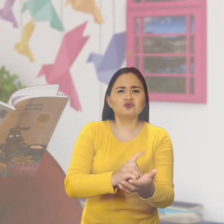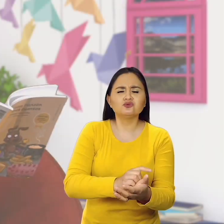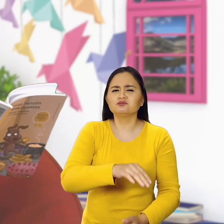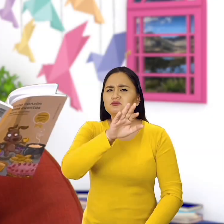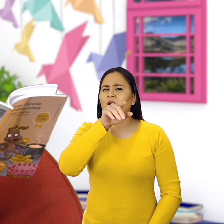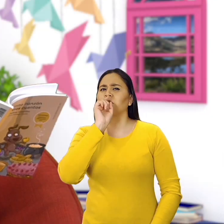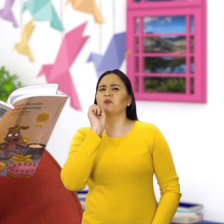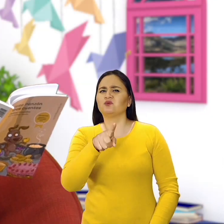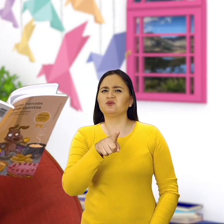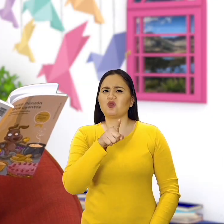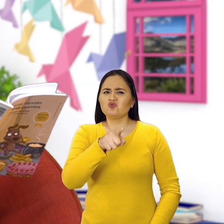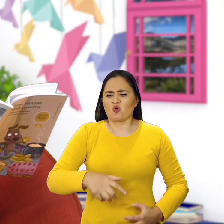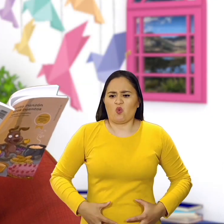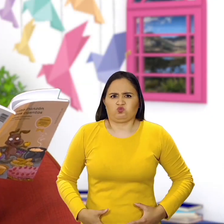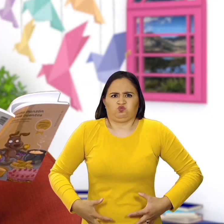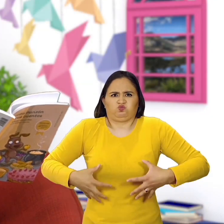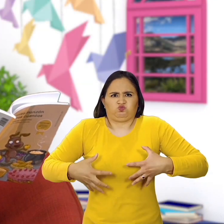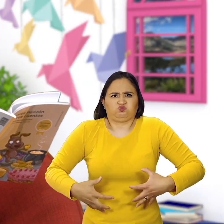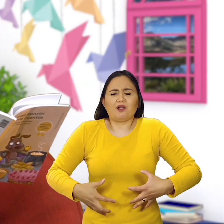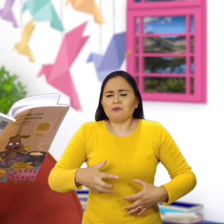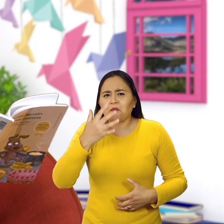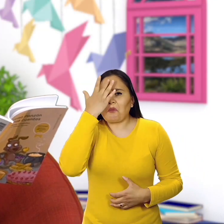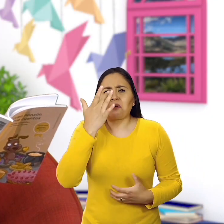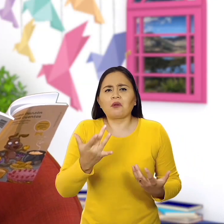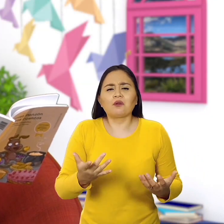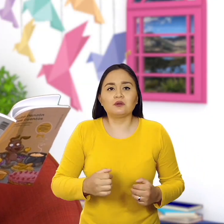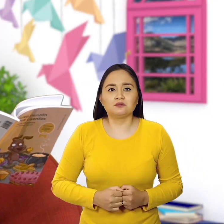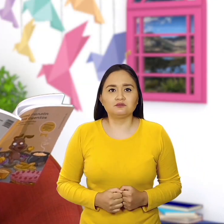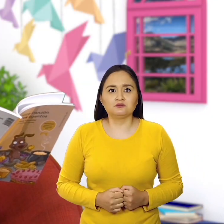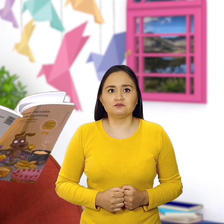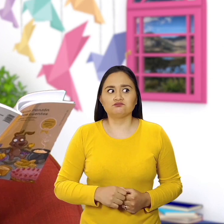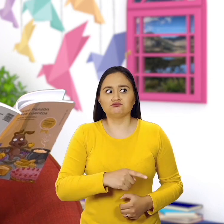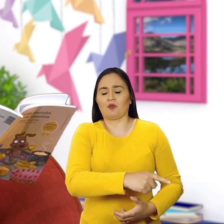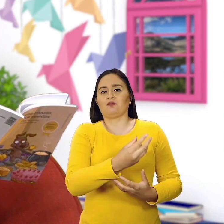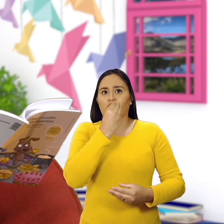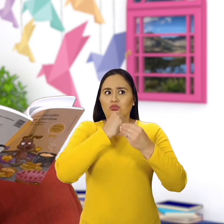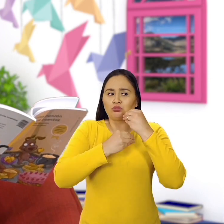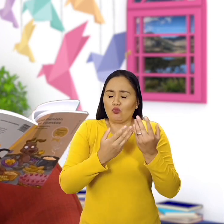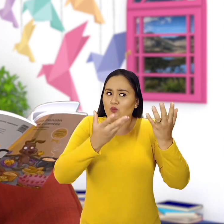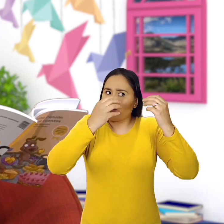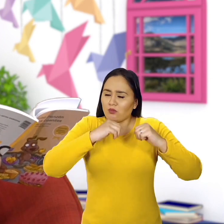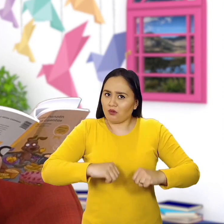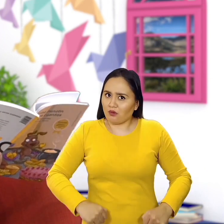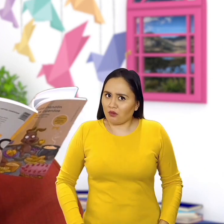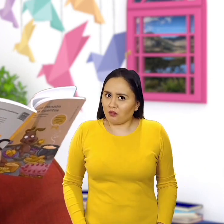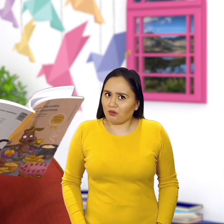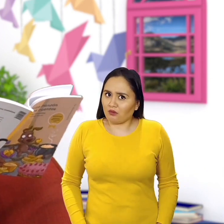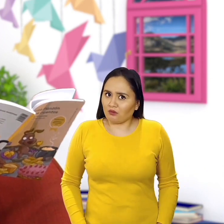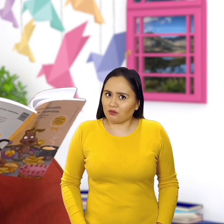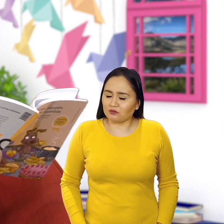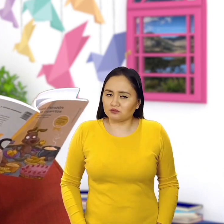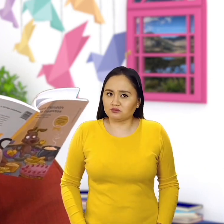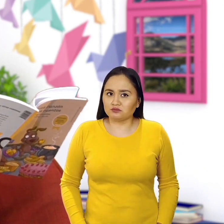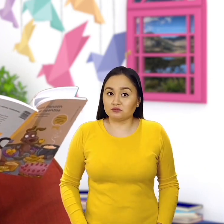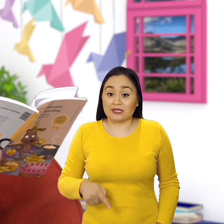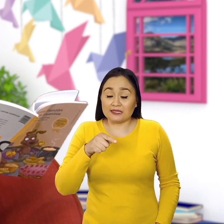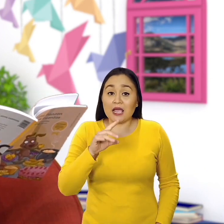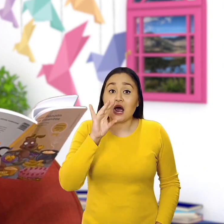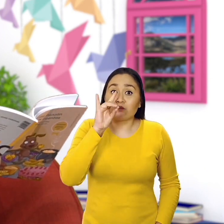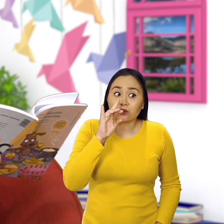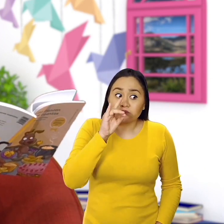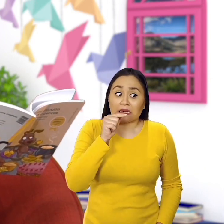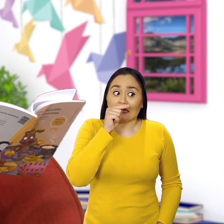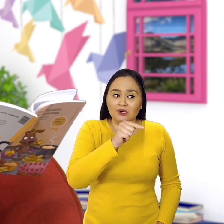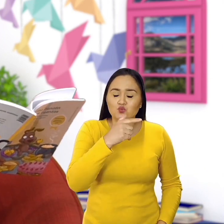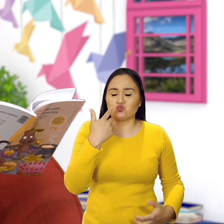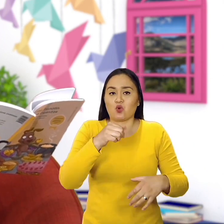El doctor León preguntó: ¿por qué está tan barrigón Perrito Panzón? Porque es un tragón, respondió don Ramón. A